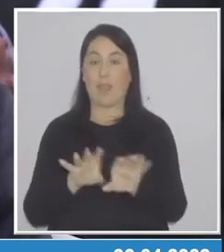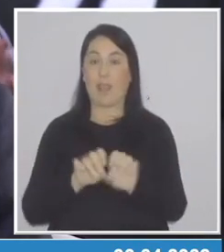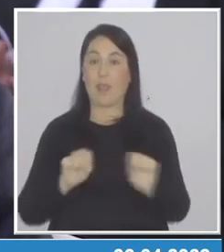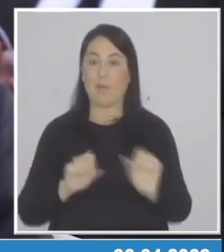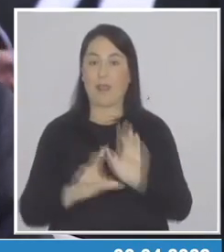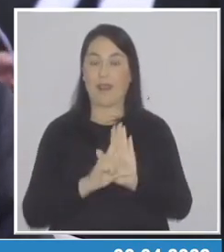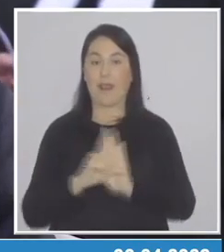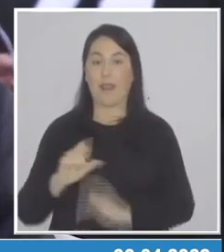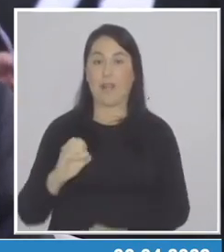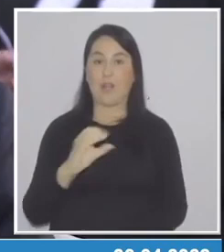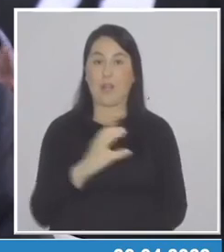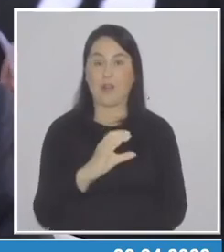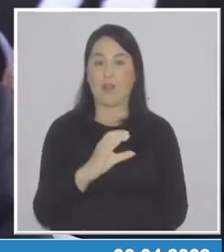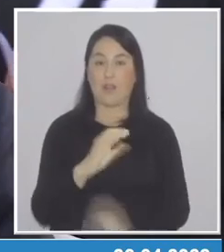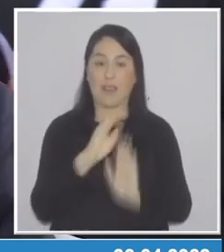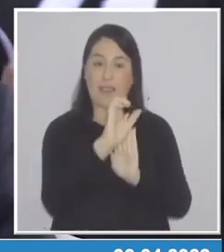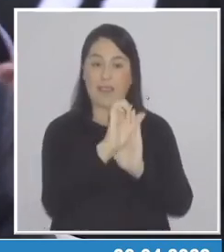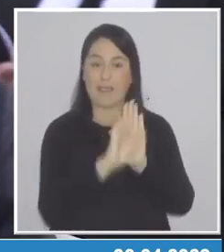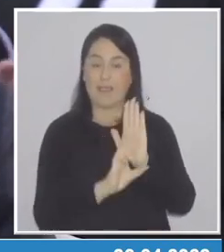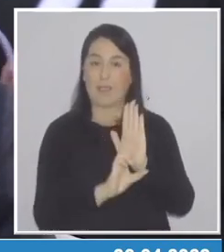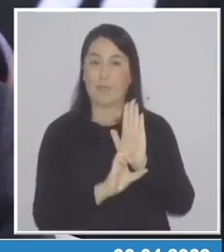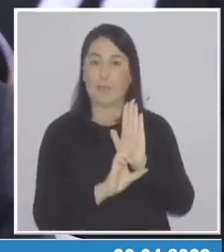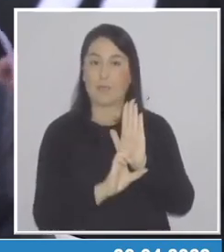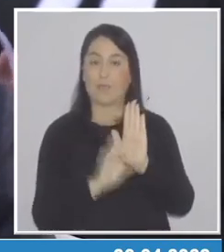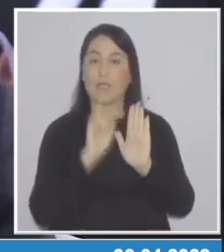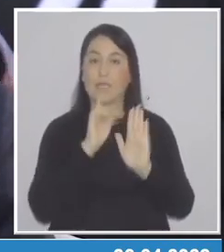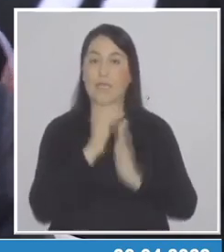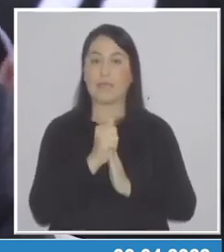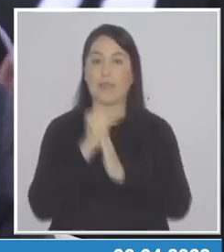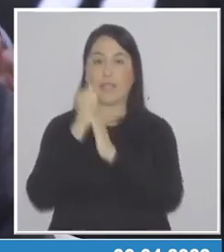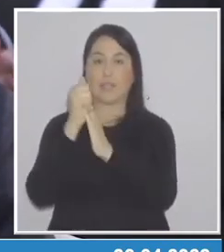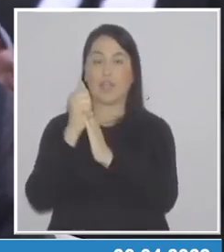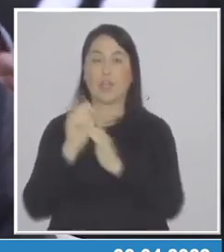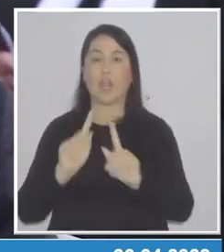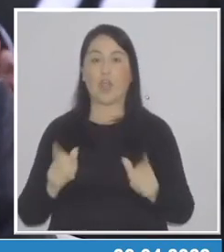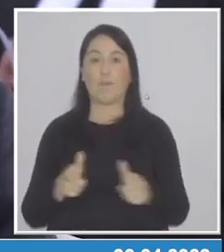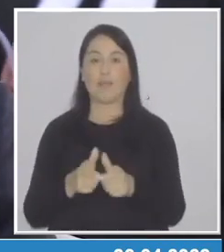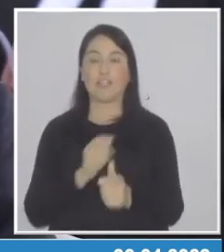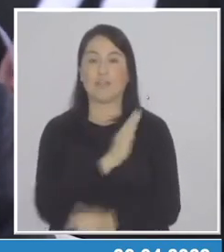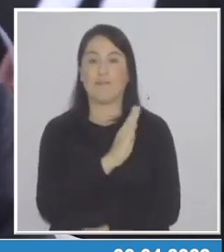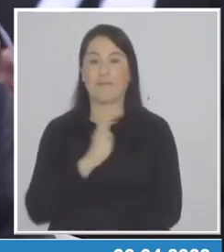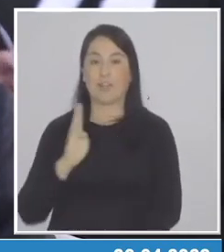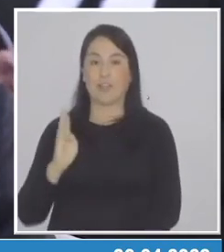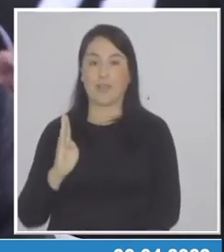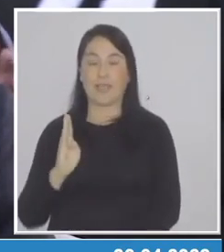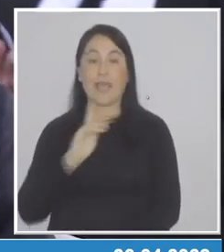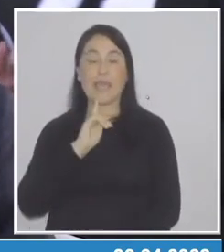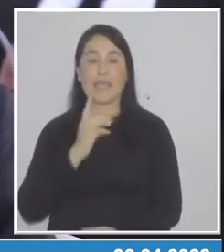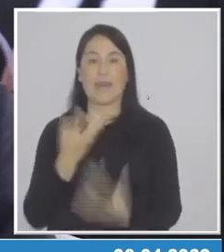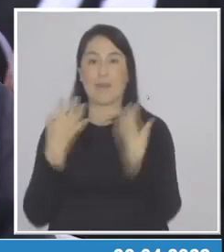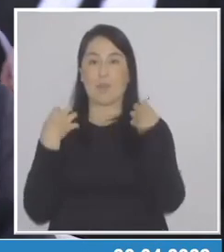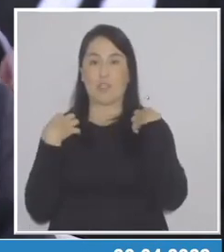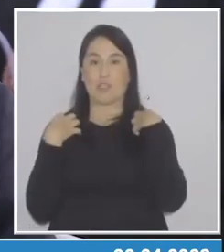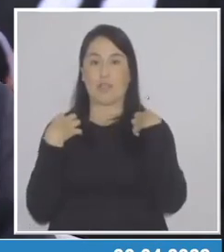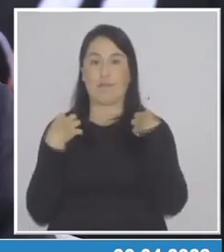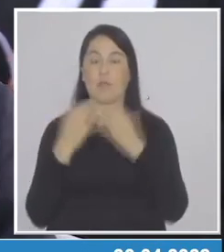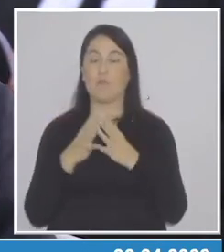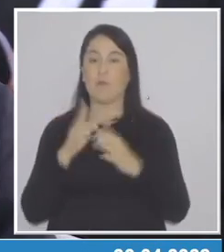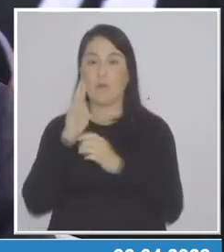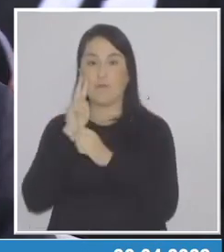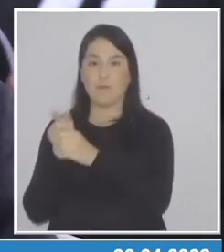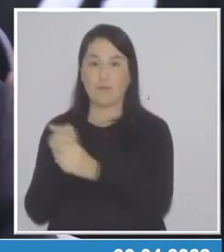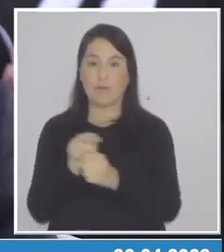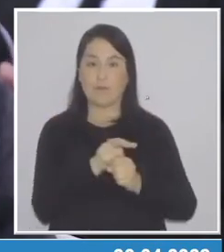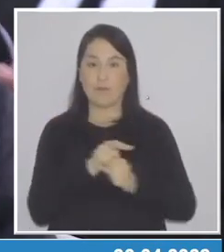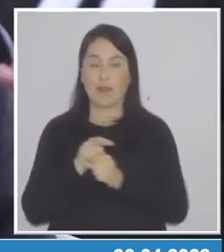al Estatuto, a la cabeza de la institución se encuentra la Comisión de Biblioteca, a quien le corresponde la supervigilancia de las funciones de la